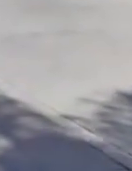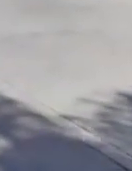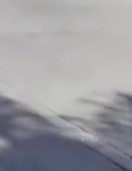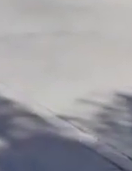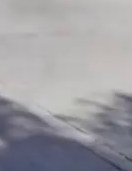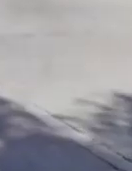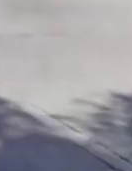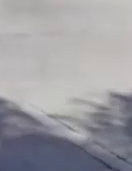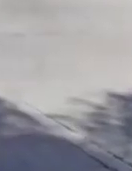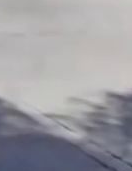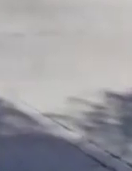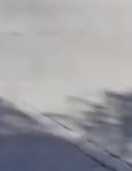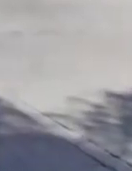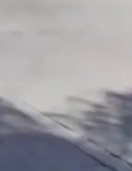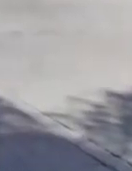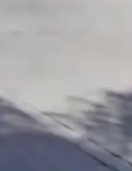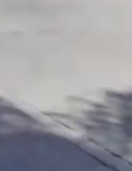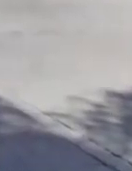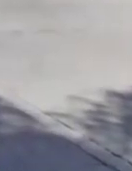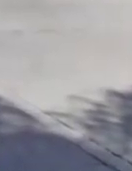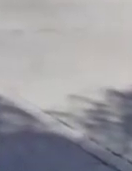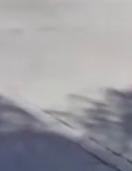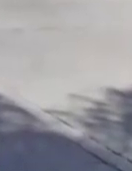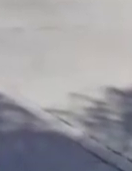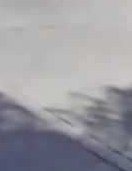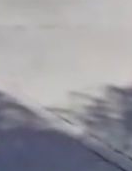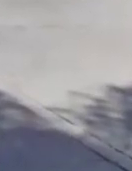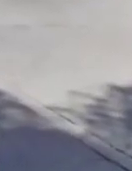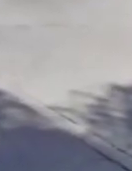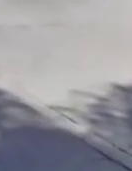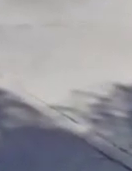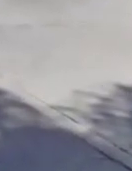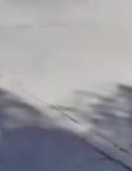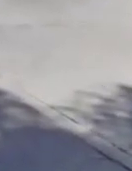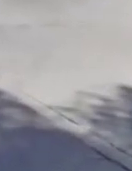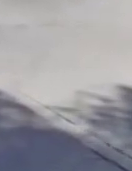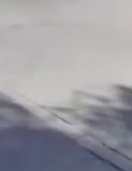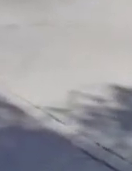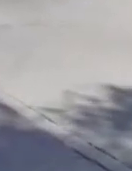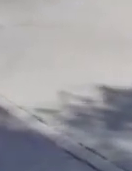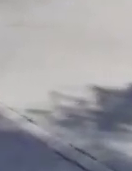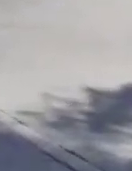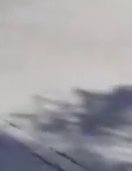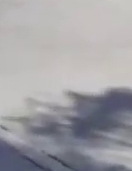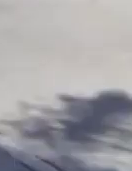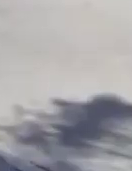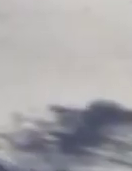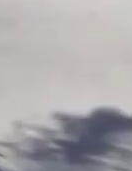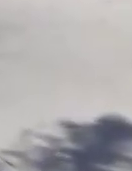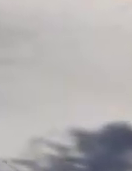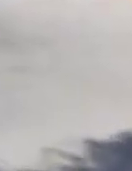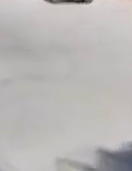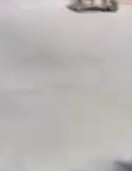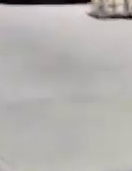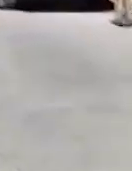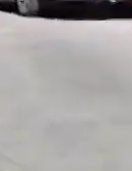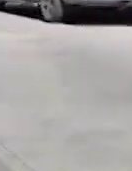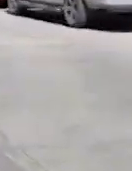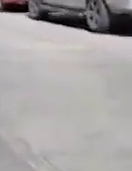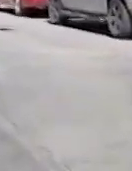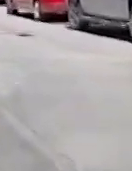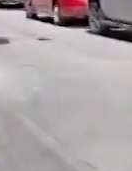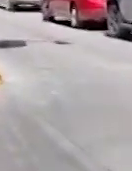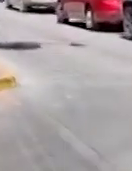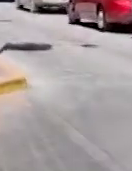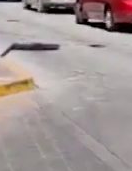con ello pues la compra presencial o la compra en línea. En esta ocasión nosotros les tenemos algunas recomendaciones